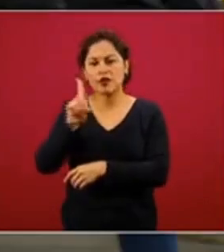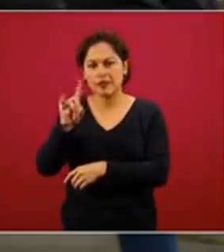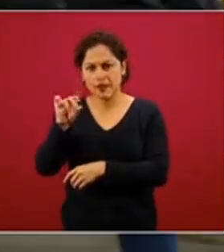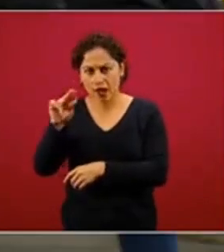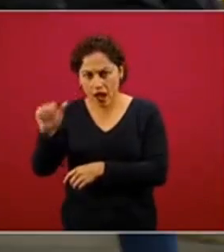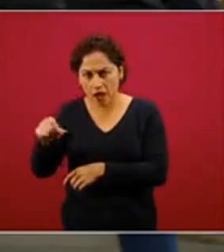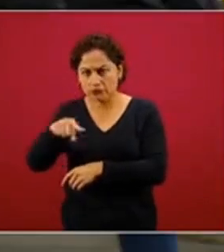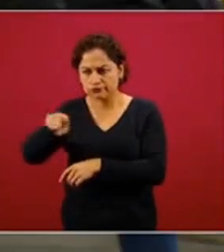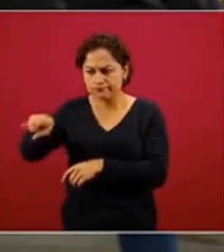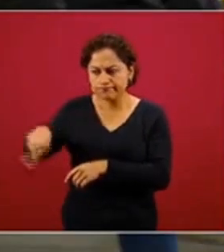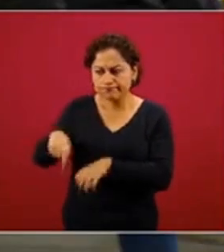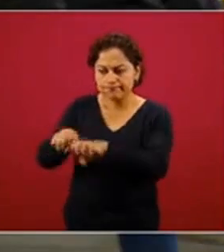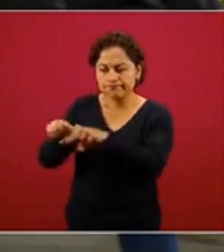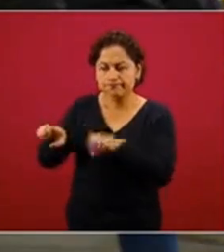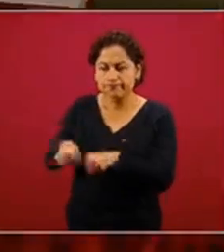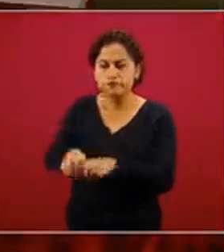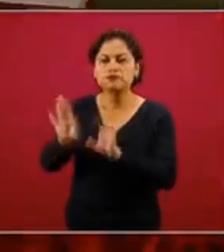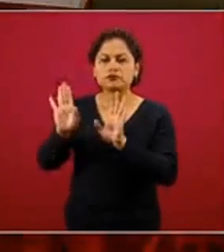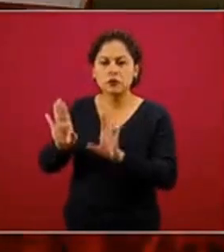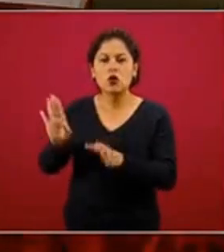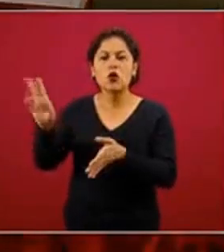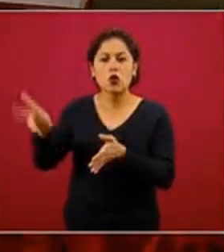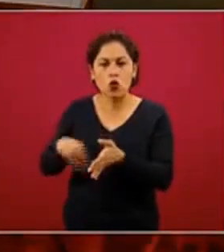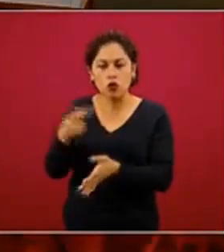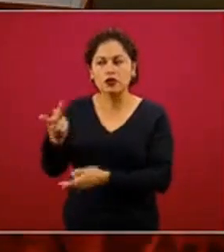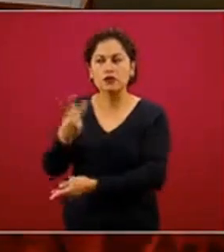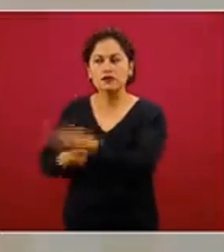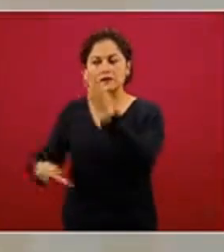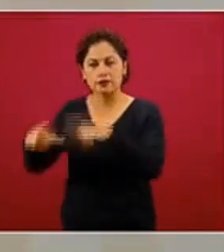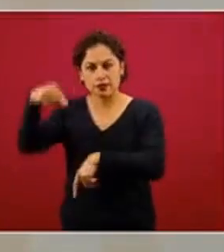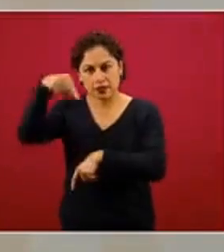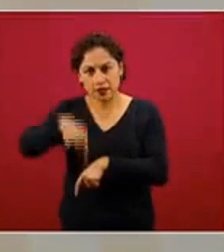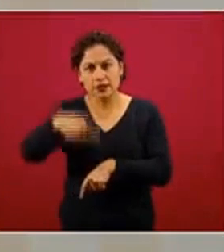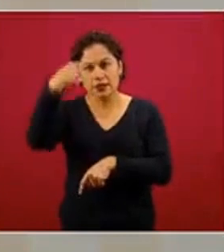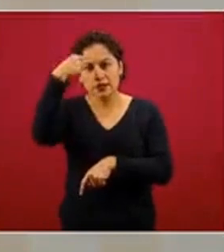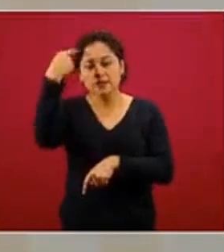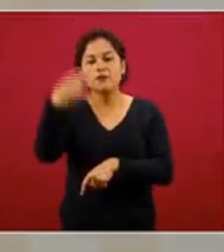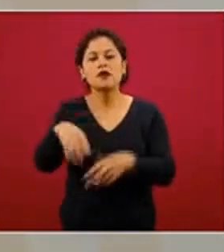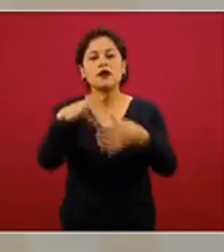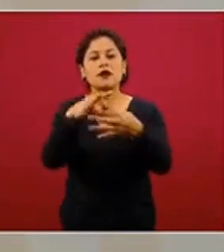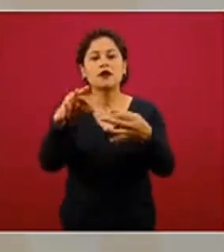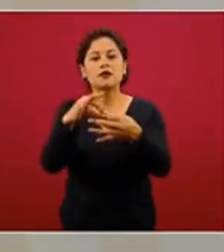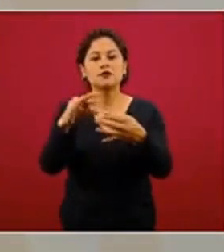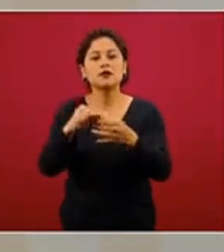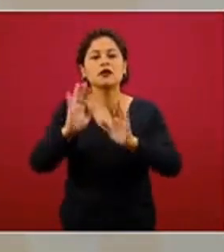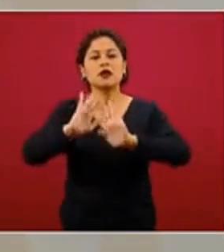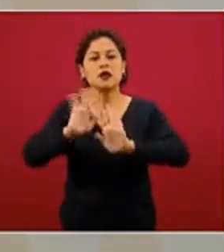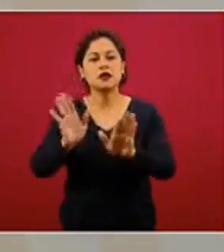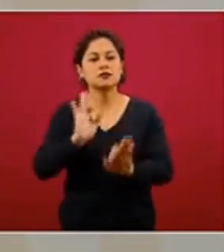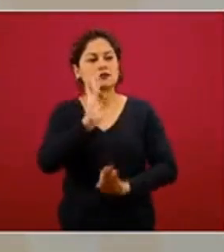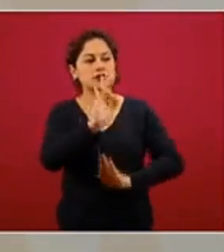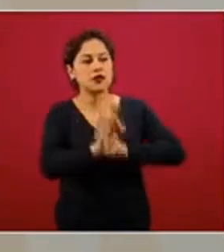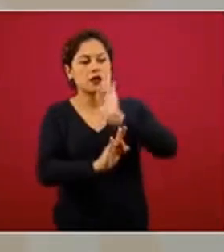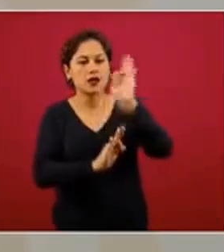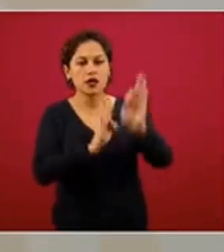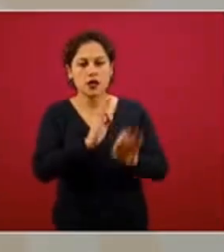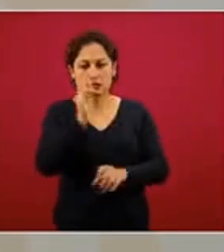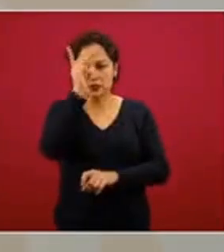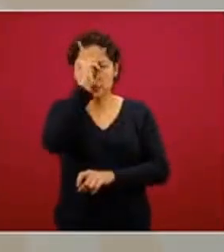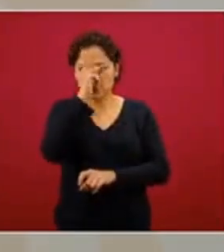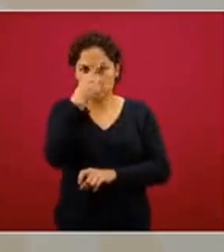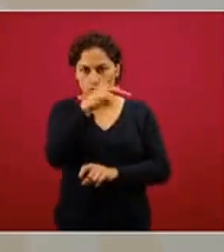vamos a tener una nueva sesión con ellos y explicamos nuevamente los distintos recursos que se han planteado para la salud mental. Ha